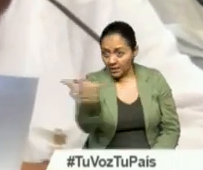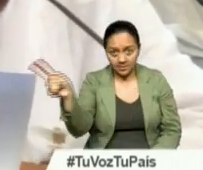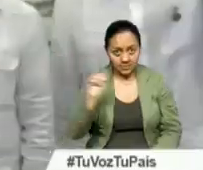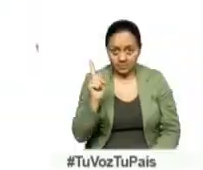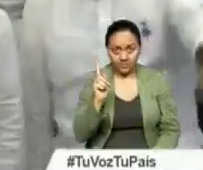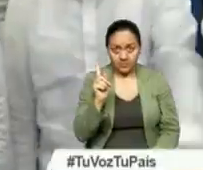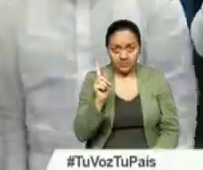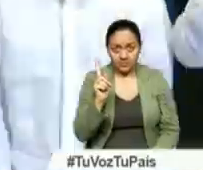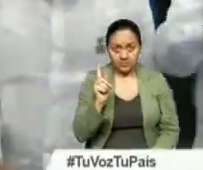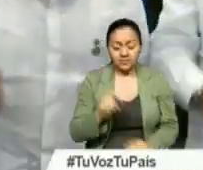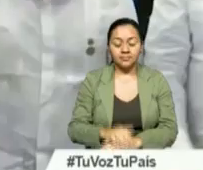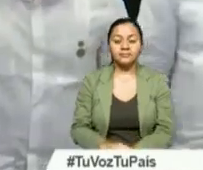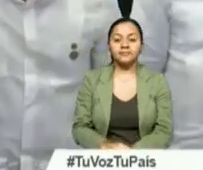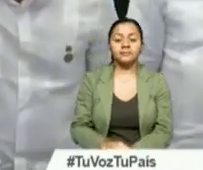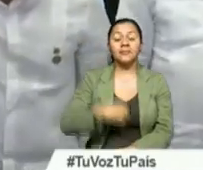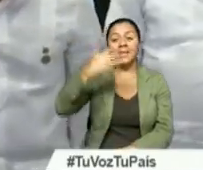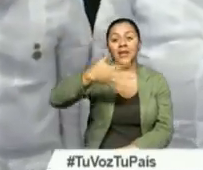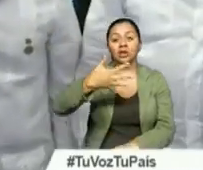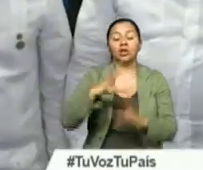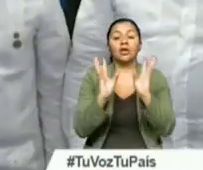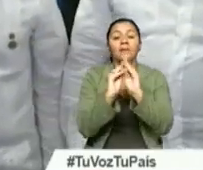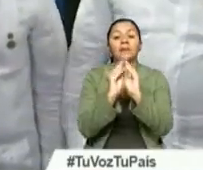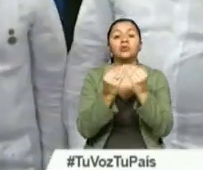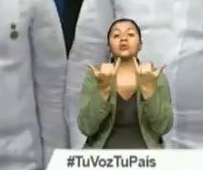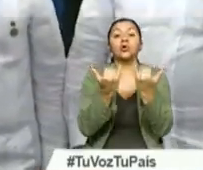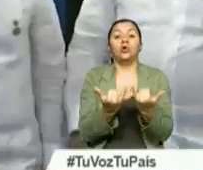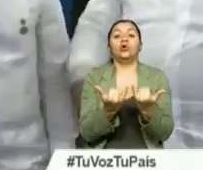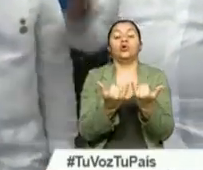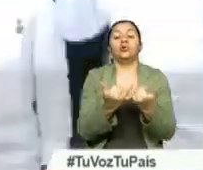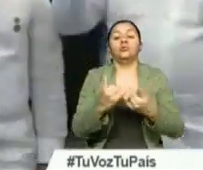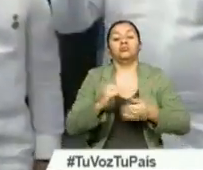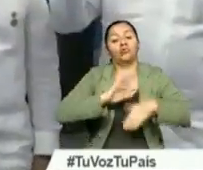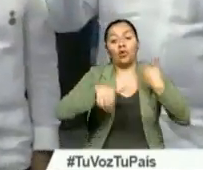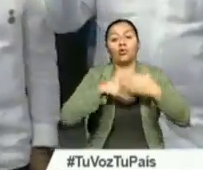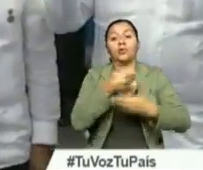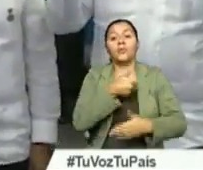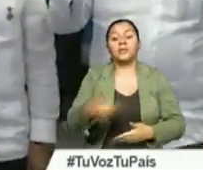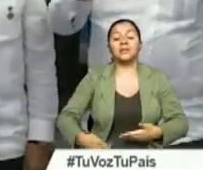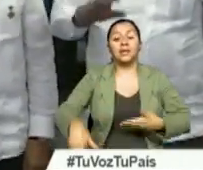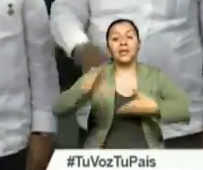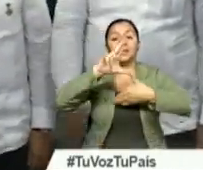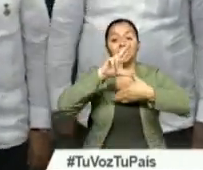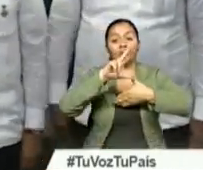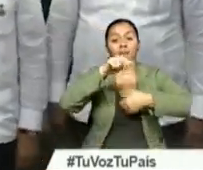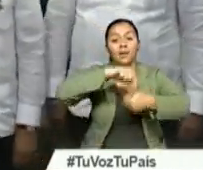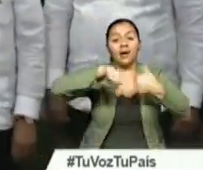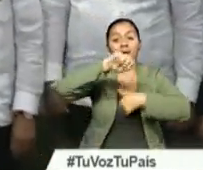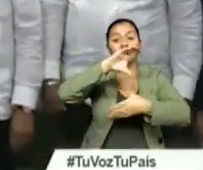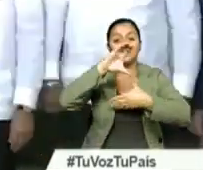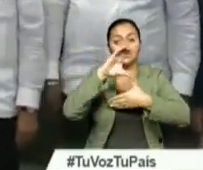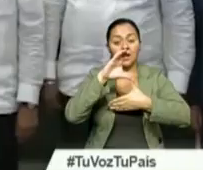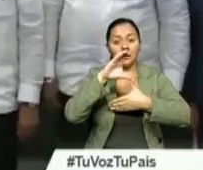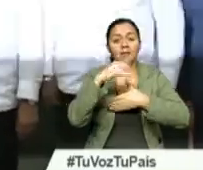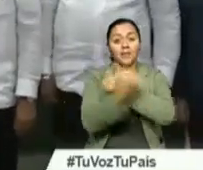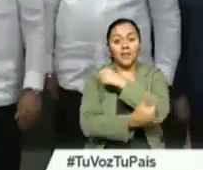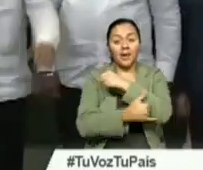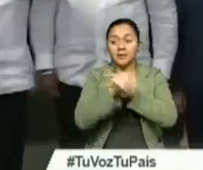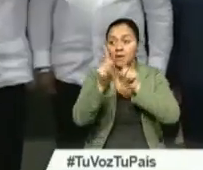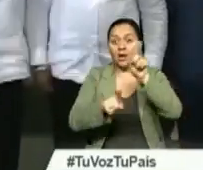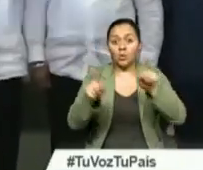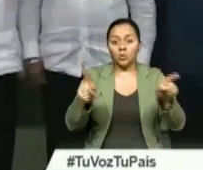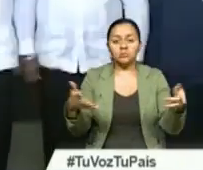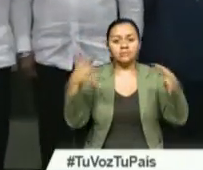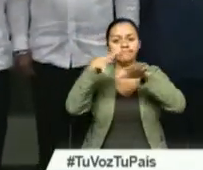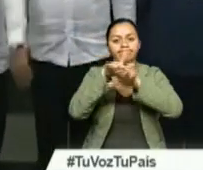servir. En esta quinta cumbre de los jefes y jefas de Estado de la Comunidad de Estados Latinoamericanos y el Caribe, los países integrantes